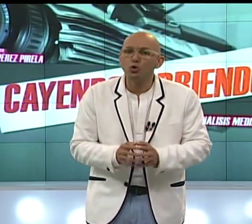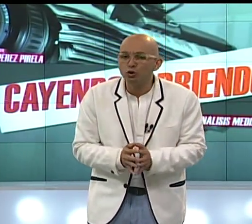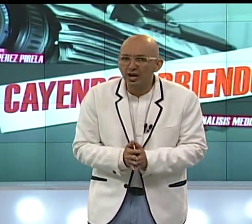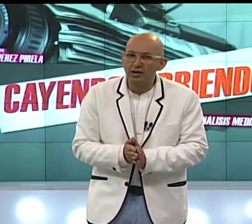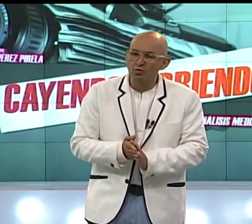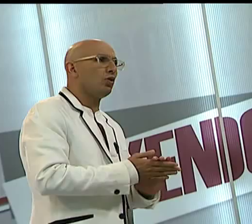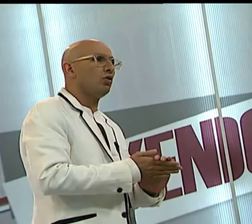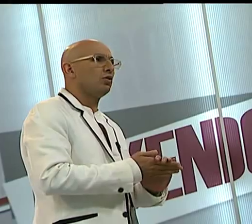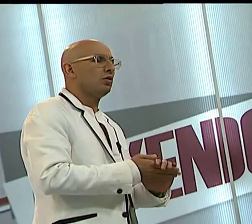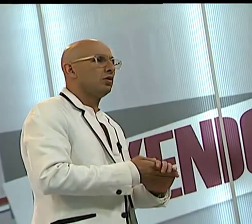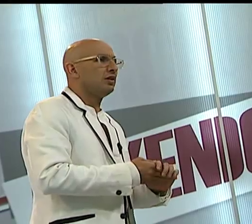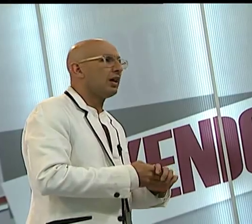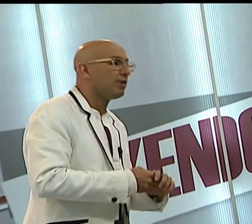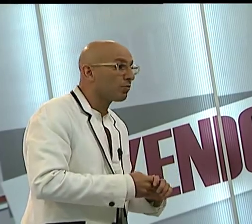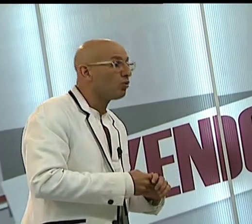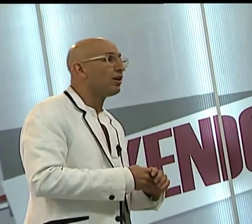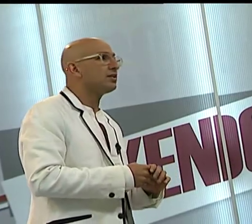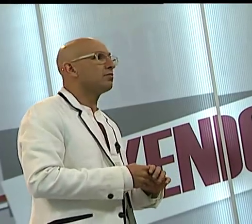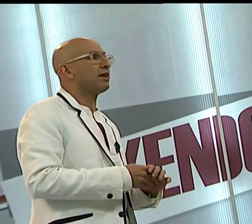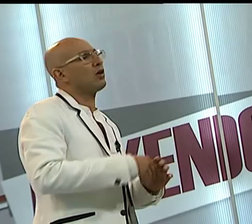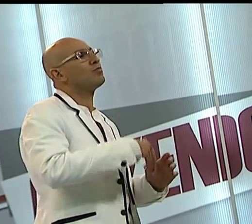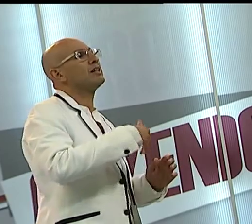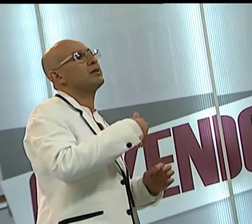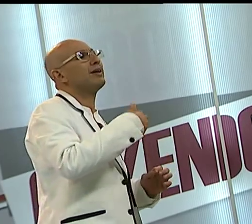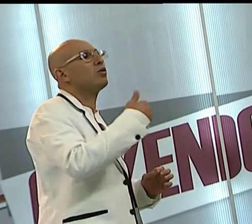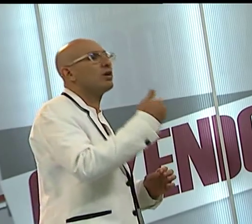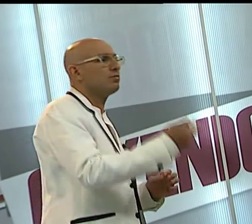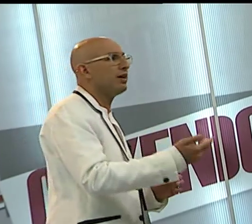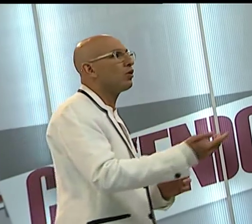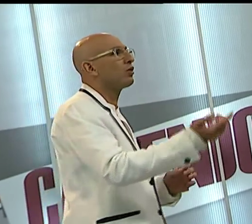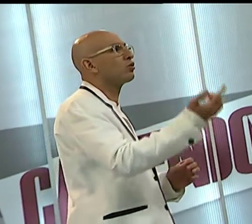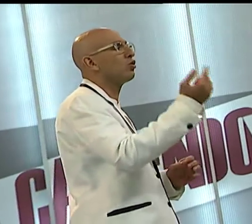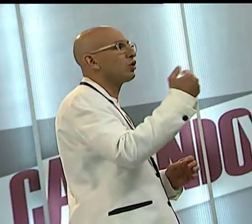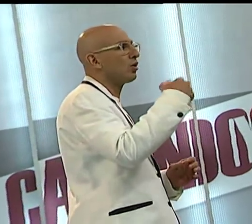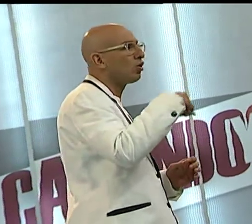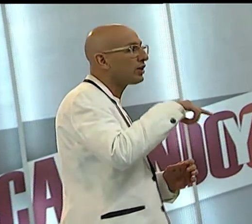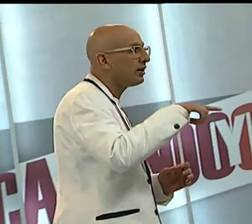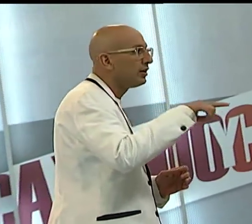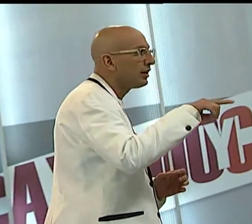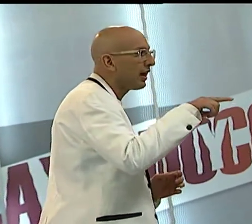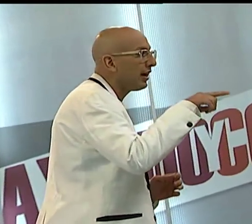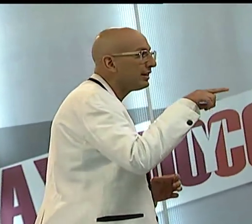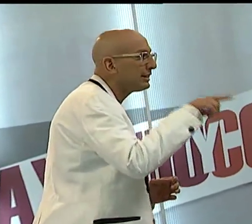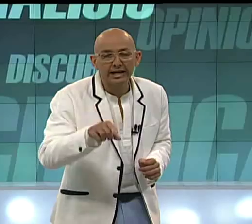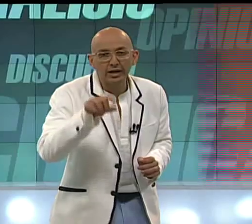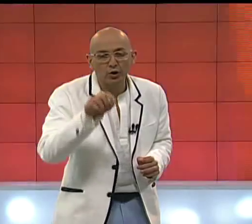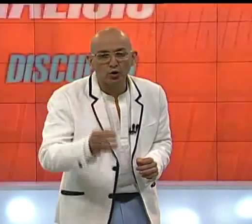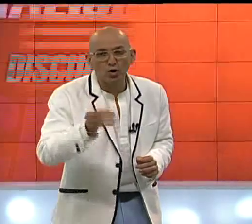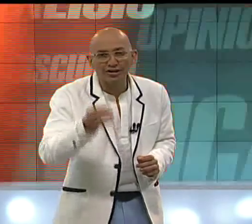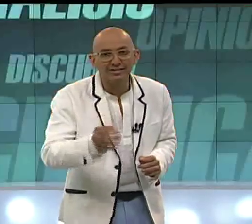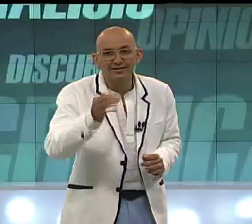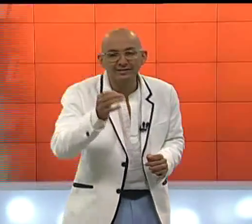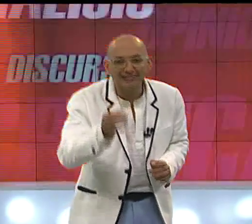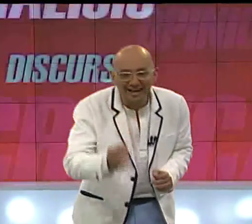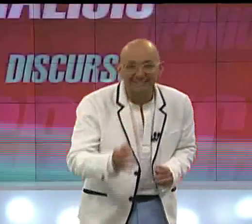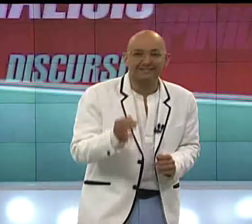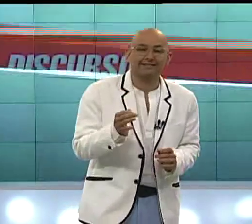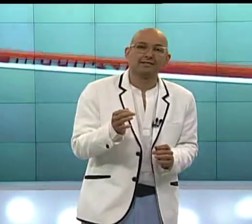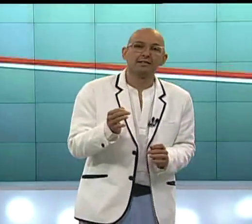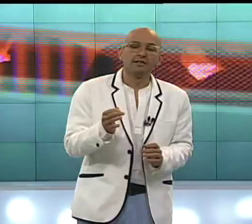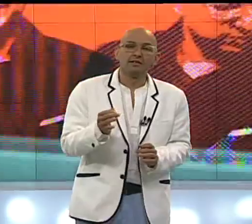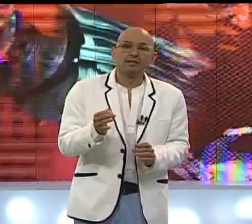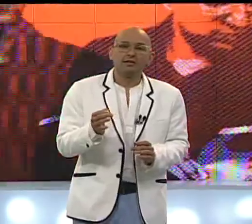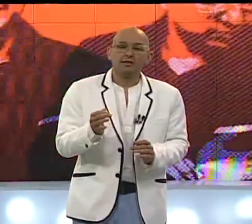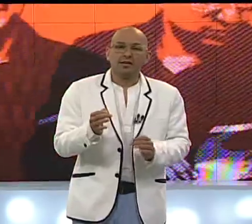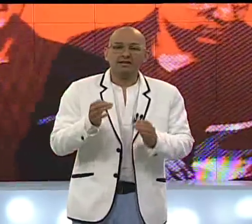de oscuro triángulo de las Bermudas para los mal llamados guarimberos, que no son otra cosa que